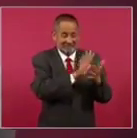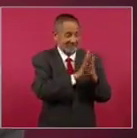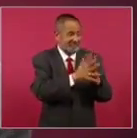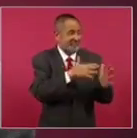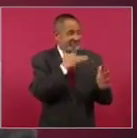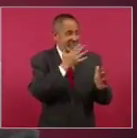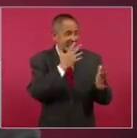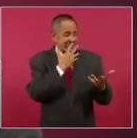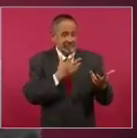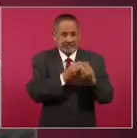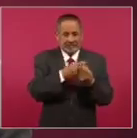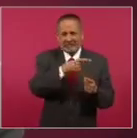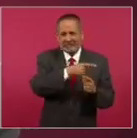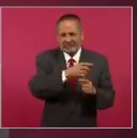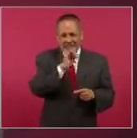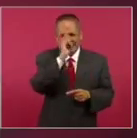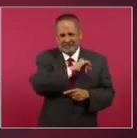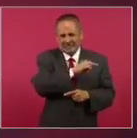Los jefes de estos,